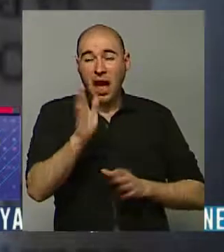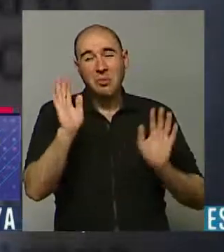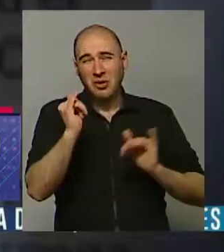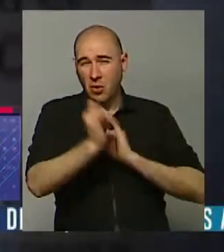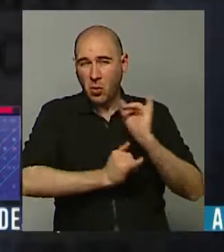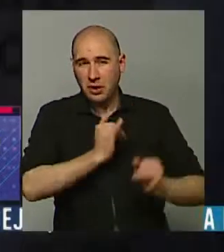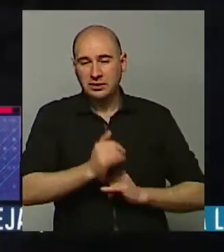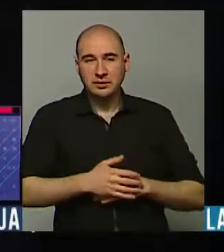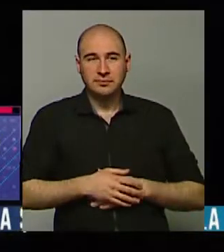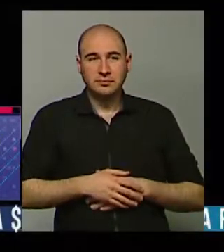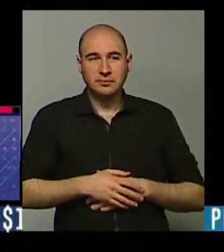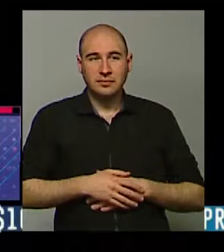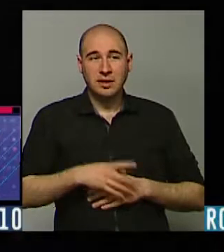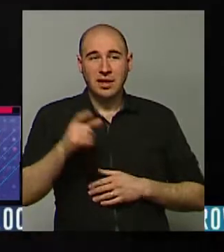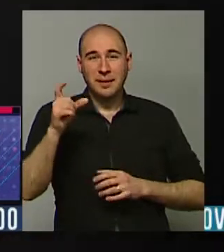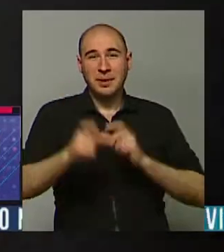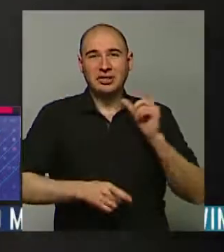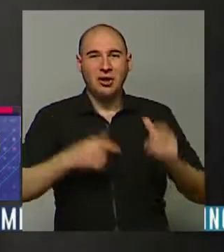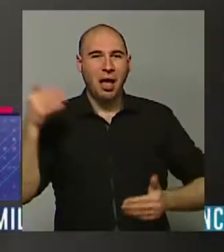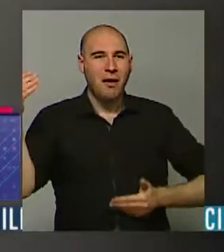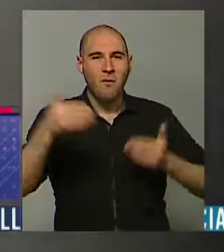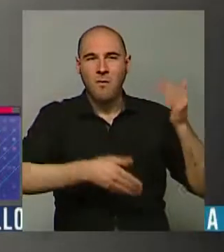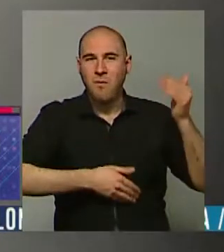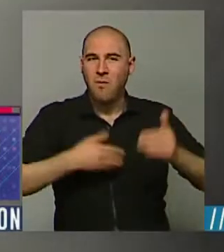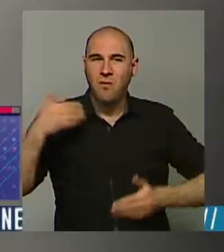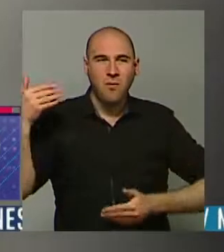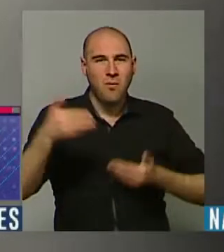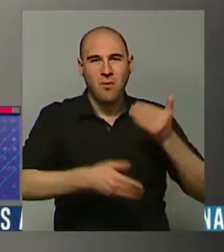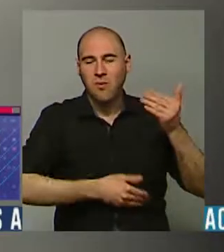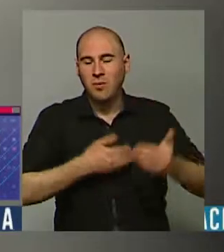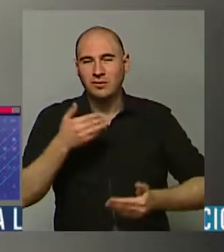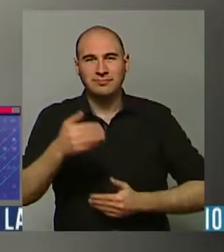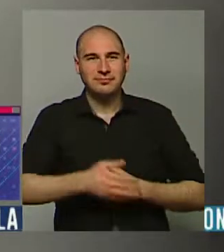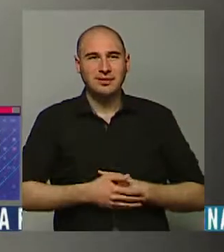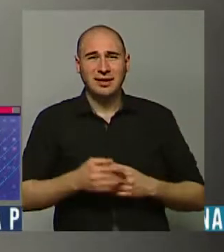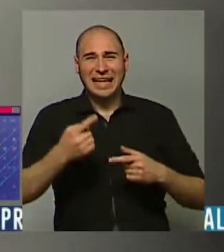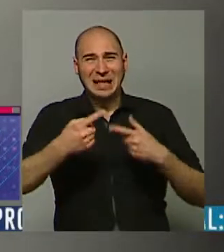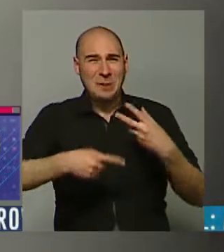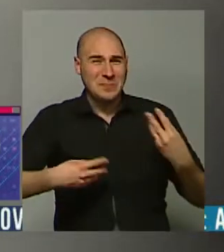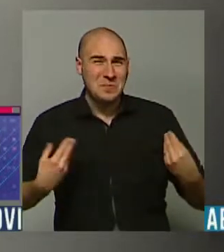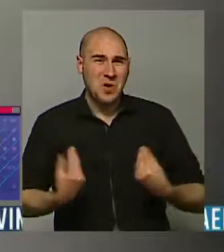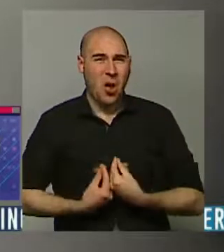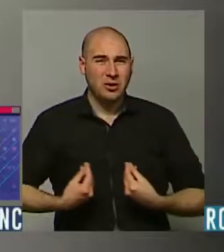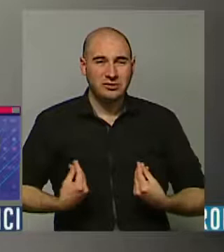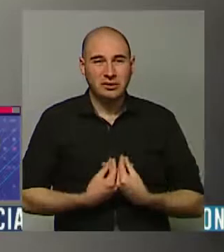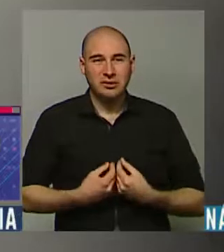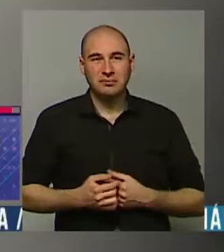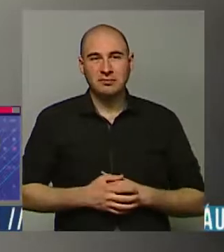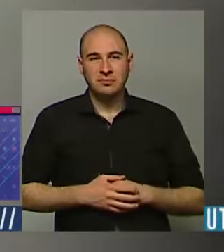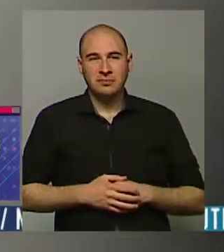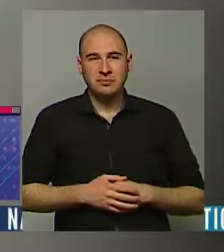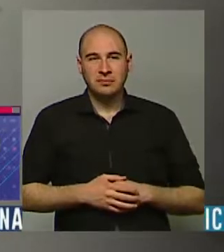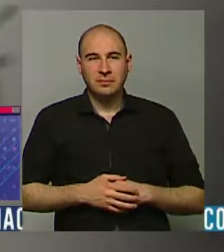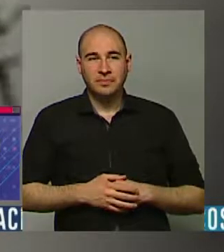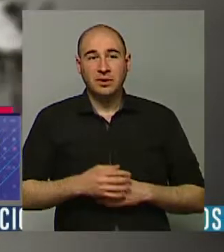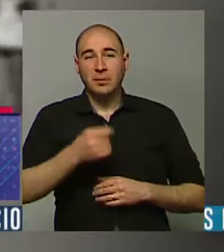momento. No, pero sabía de eso. Hay millones de personas que se están sumando, o miles, no sé, el número es infernal. Pero digamos,